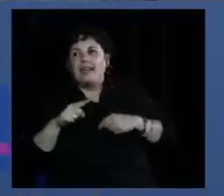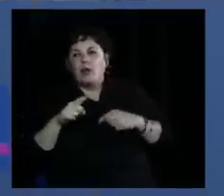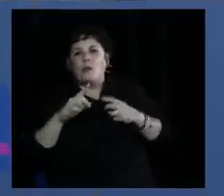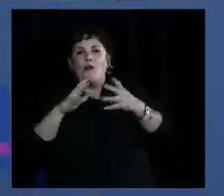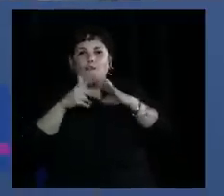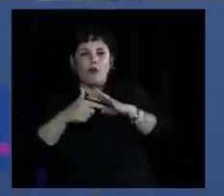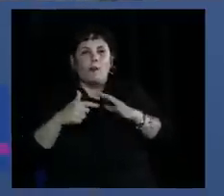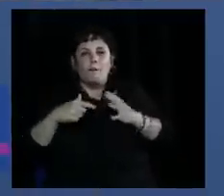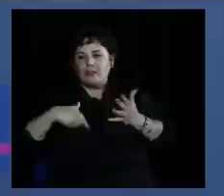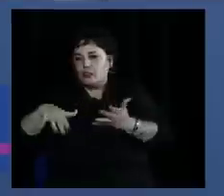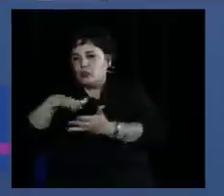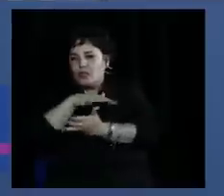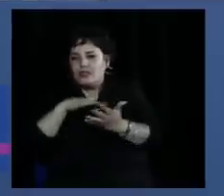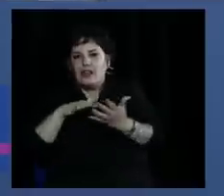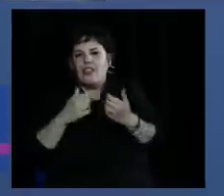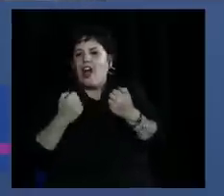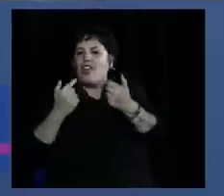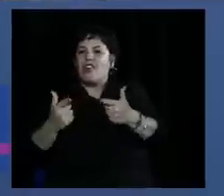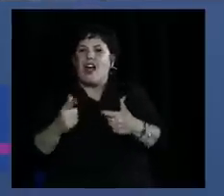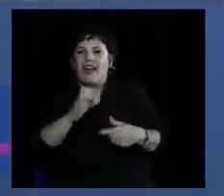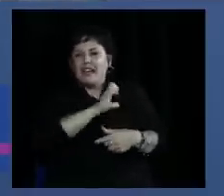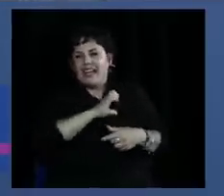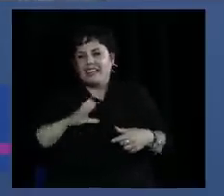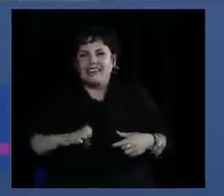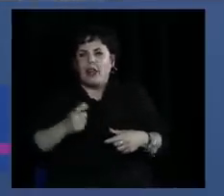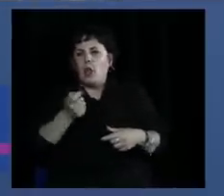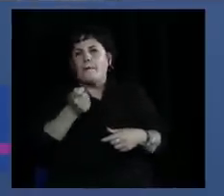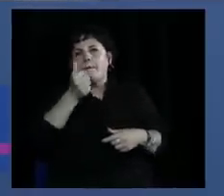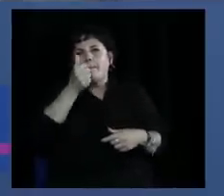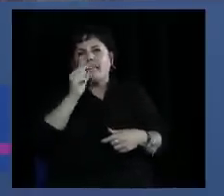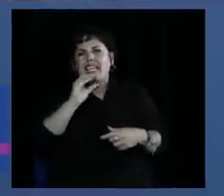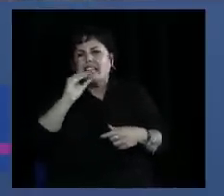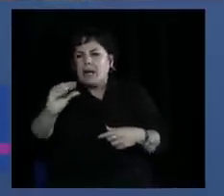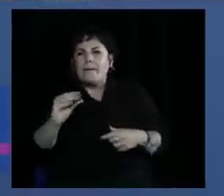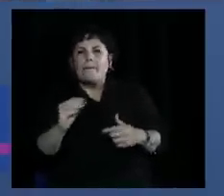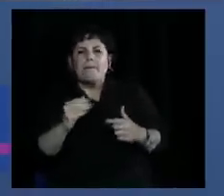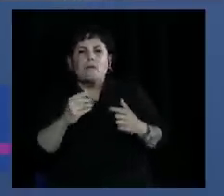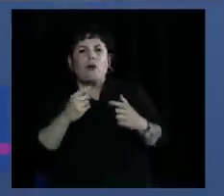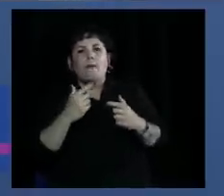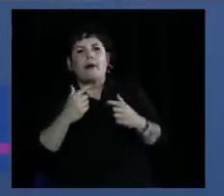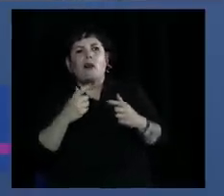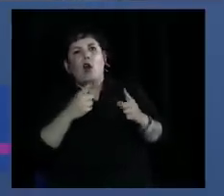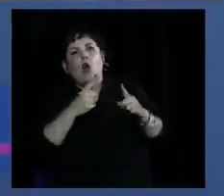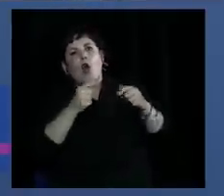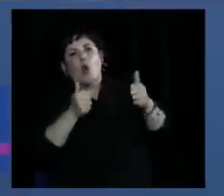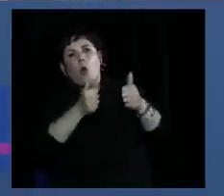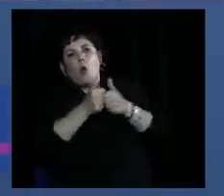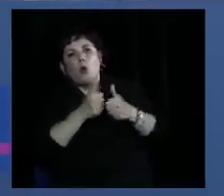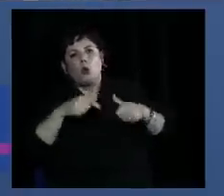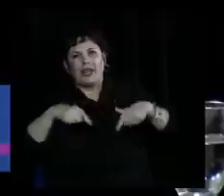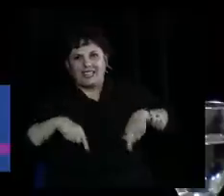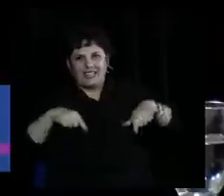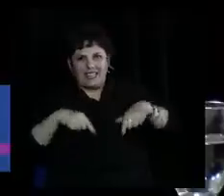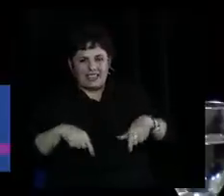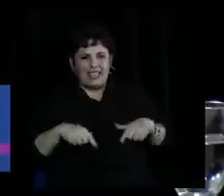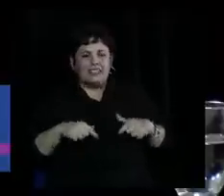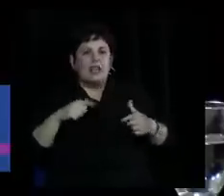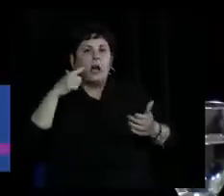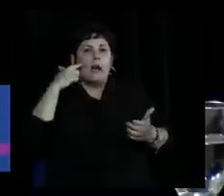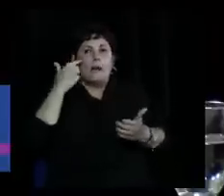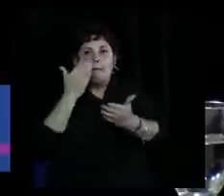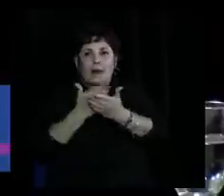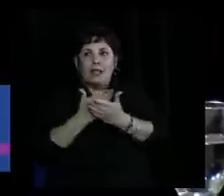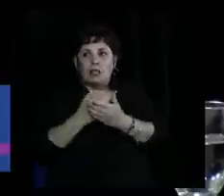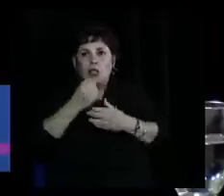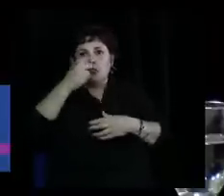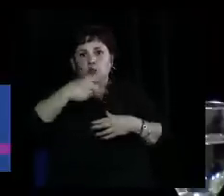social mínimo que vaya a dar el Estado a través de las intendencias. Sí, pero además lo planteó Casteldebat,